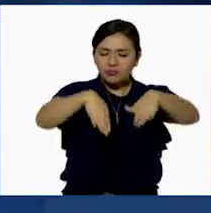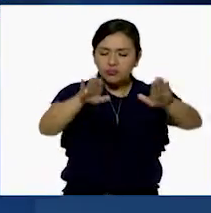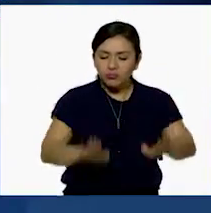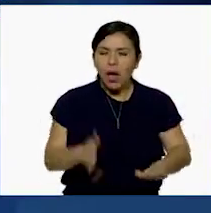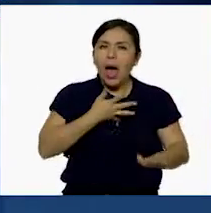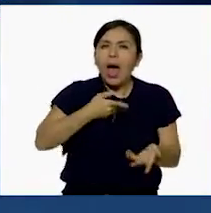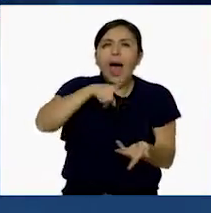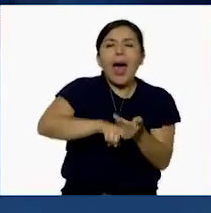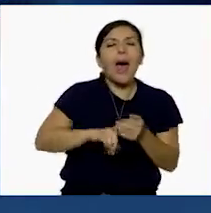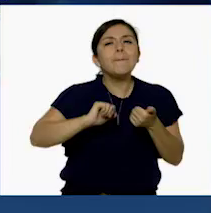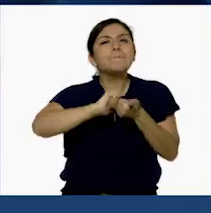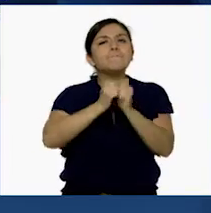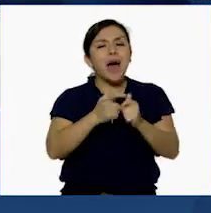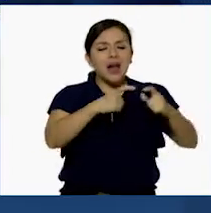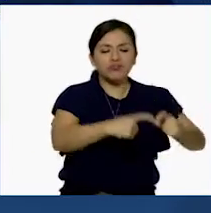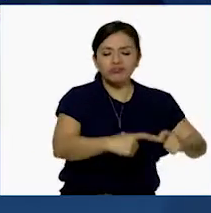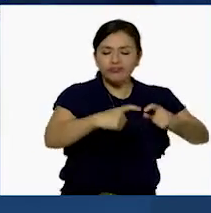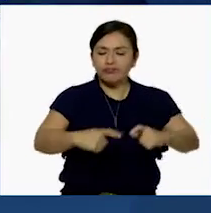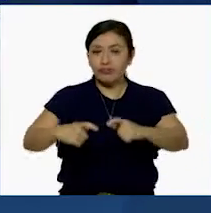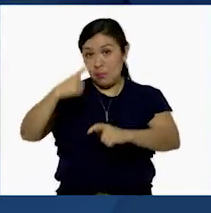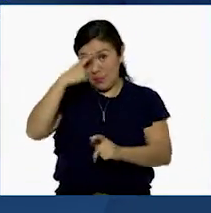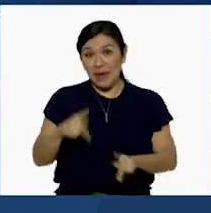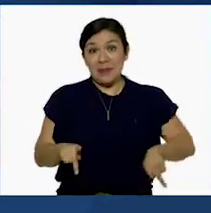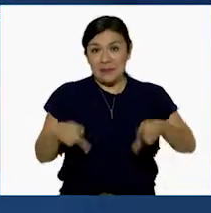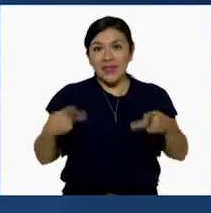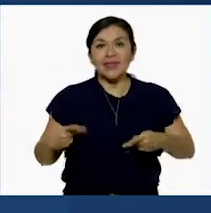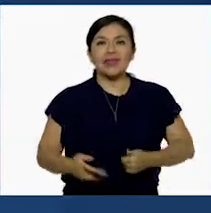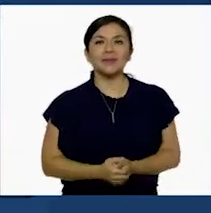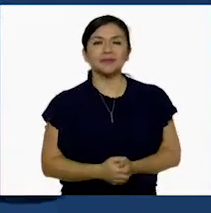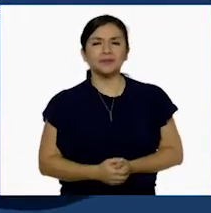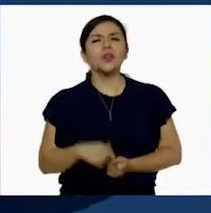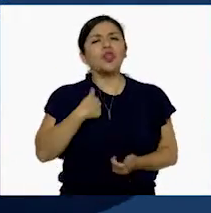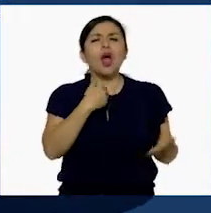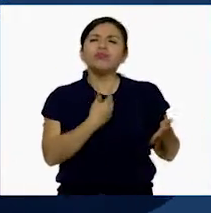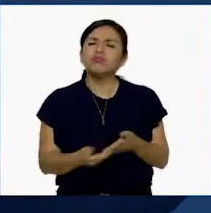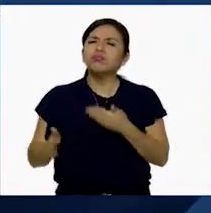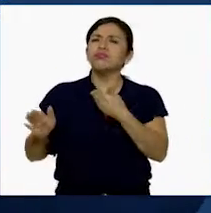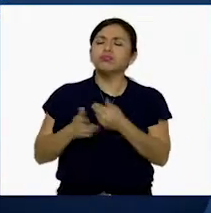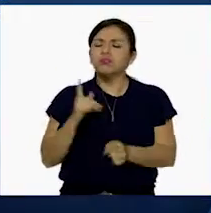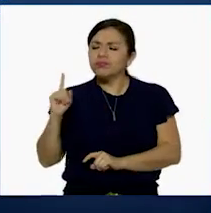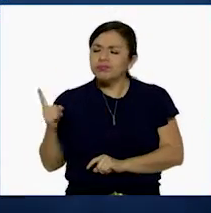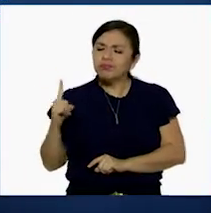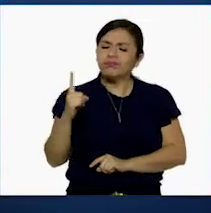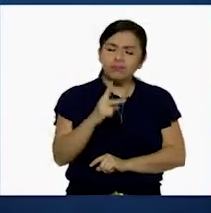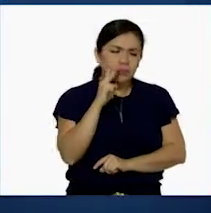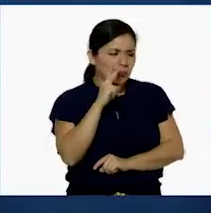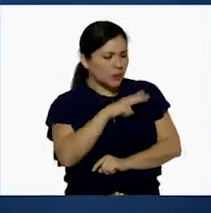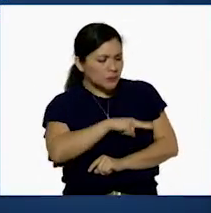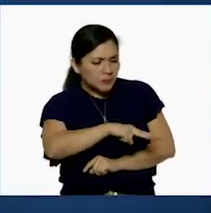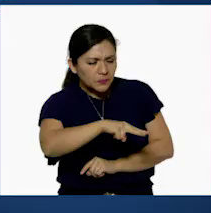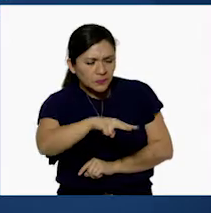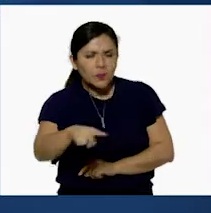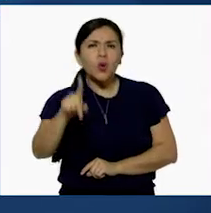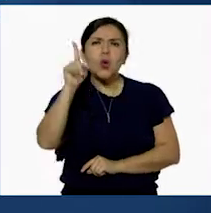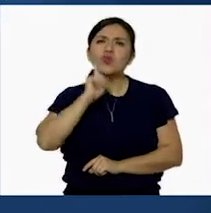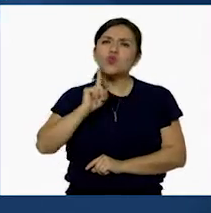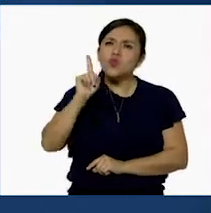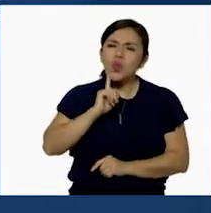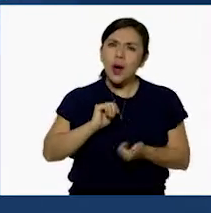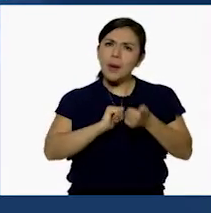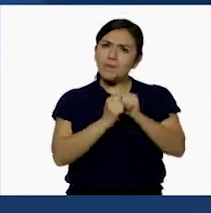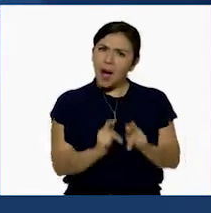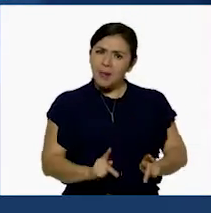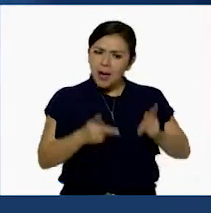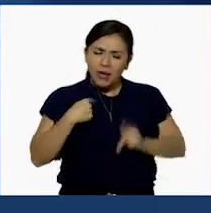los delgados panes redondos expuestos a la venta. Caminaba lentamente por delante de la hilera y observaba a las mujeres y los